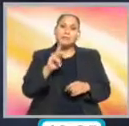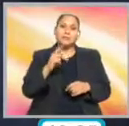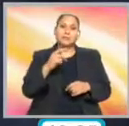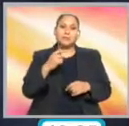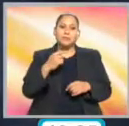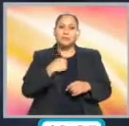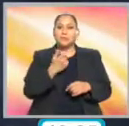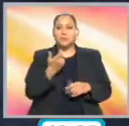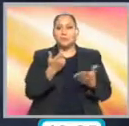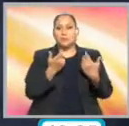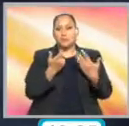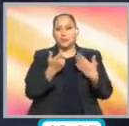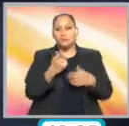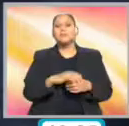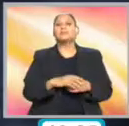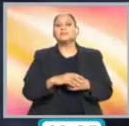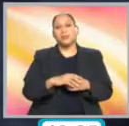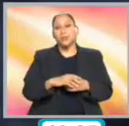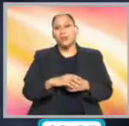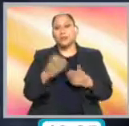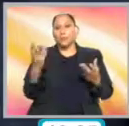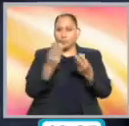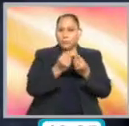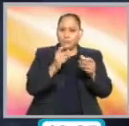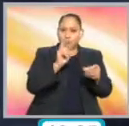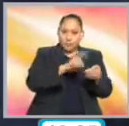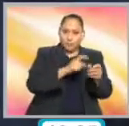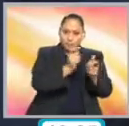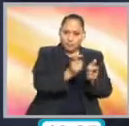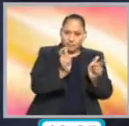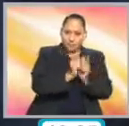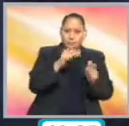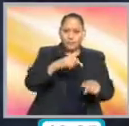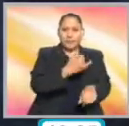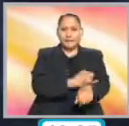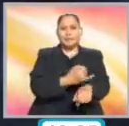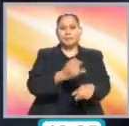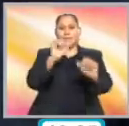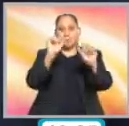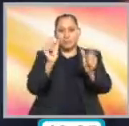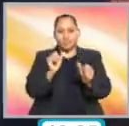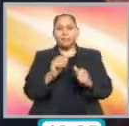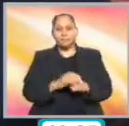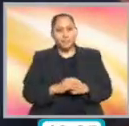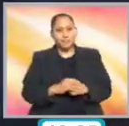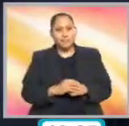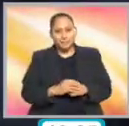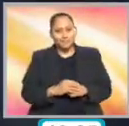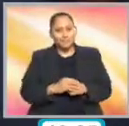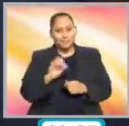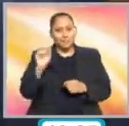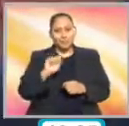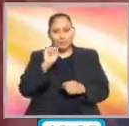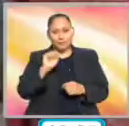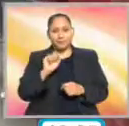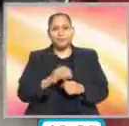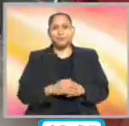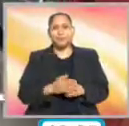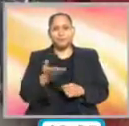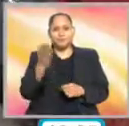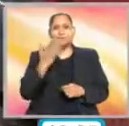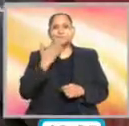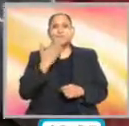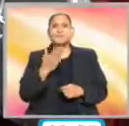tengo los recursos. Ya, pues júntese con el grupo Sí, ¿ah? de Iztapalarte. Sí. Bueno, Sí, estaría bien. suerte. Gracias.